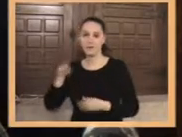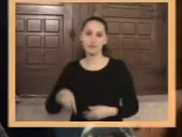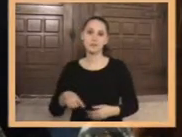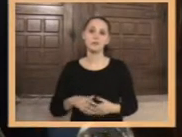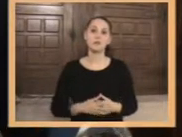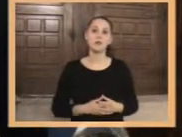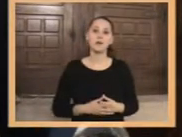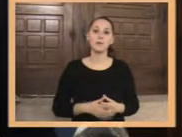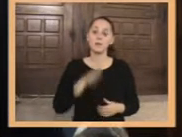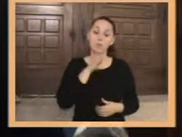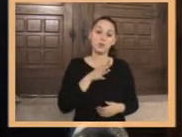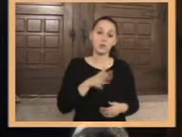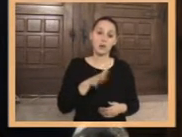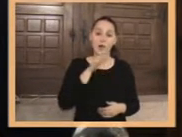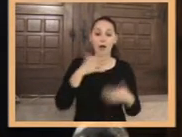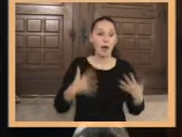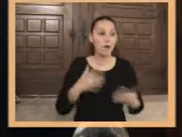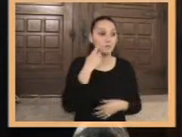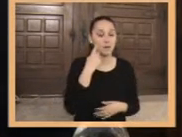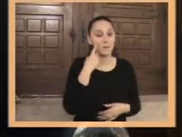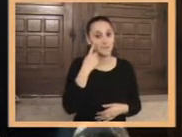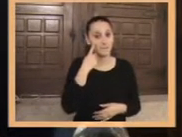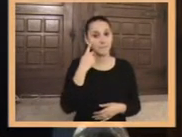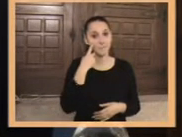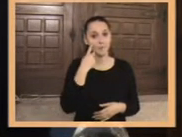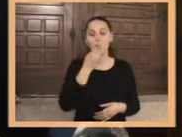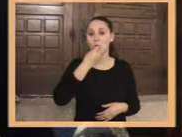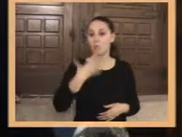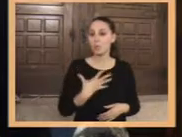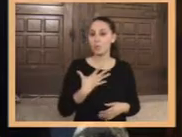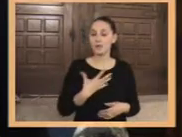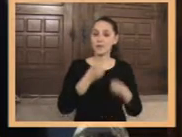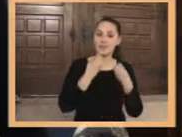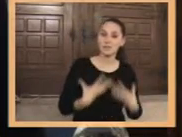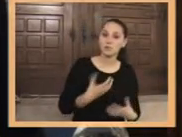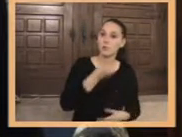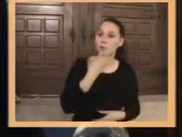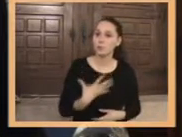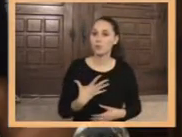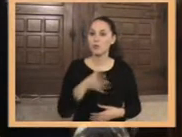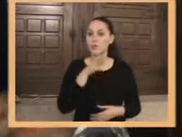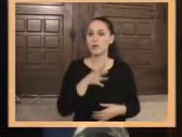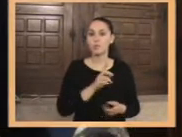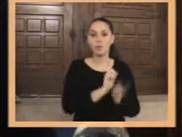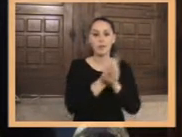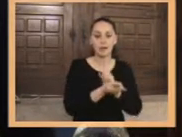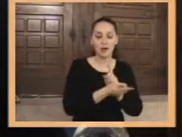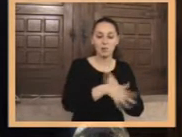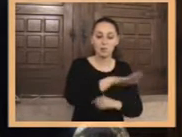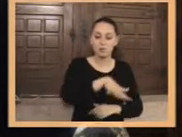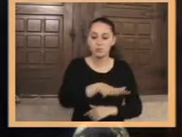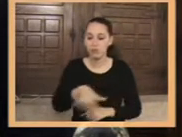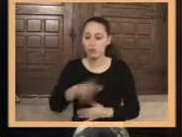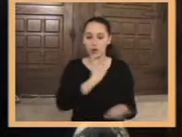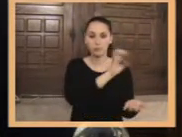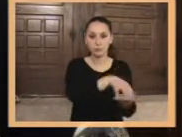una acertada decisión, y yo creo que esta que aprobamos hoy aquí será una acertada decisión también, de la que participaremos la mayor parte de los